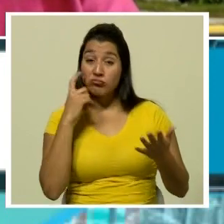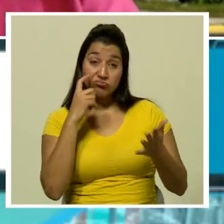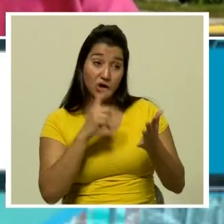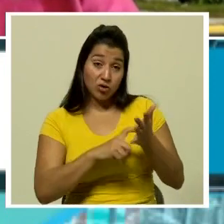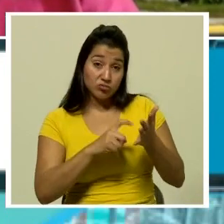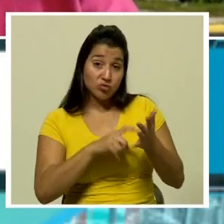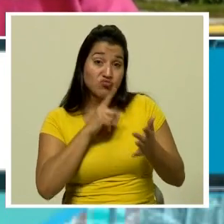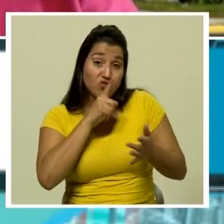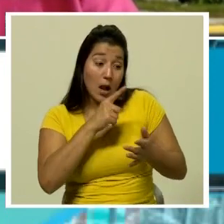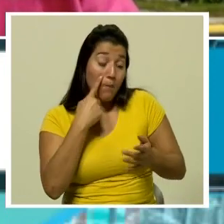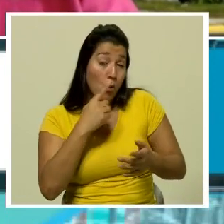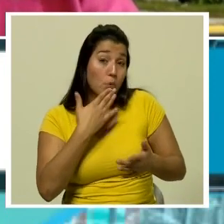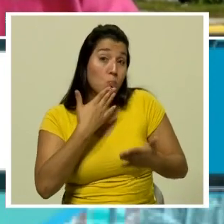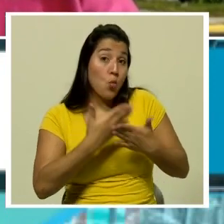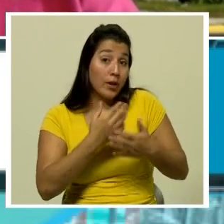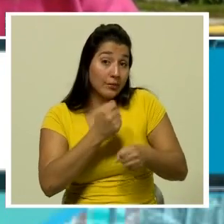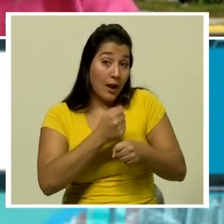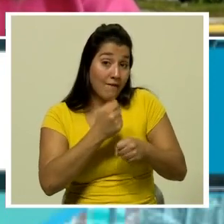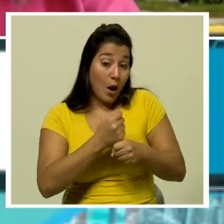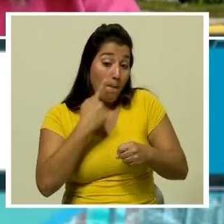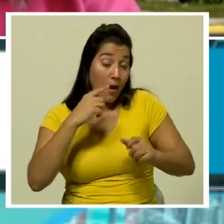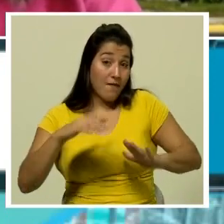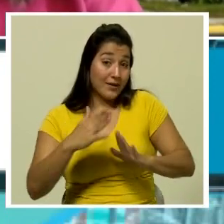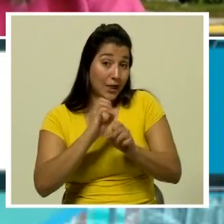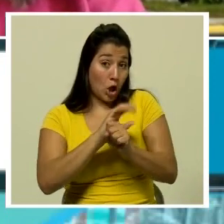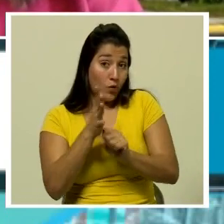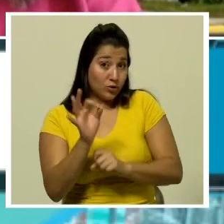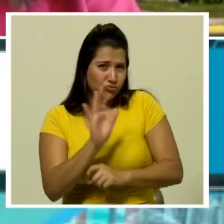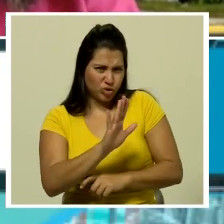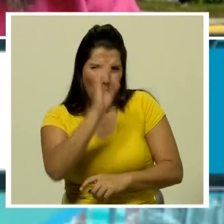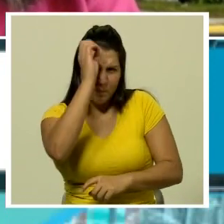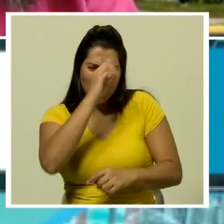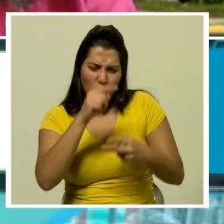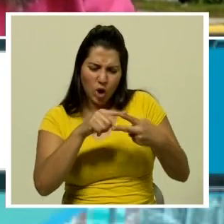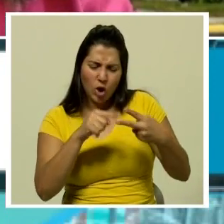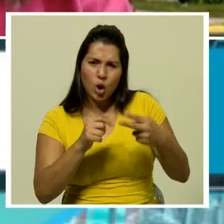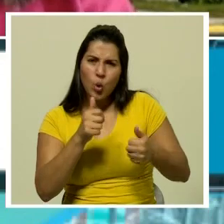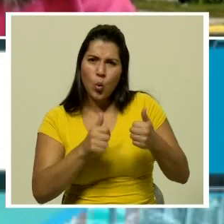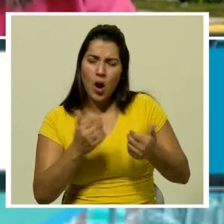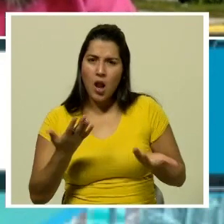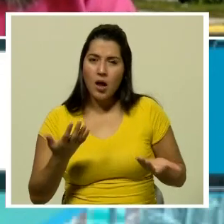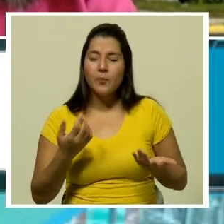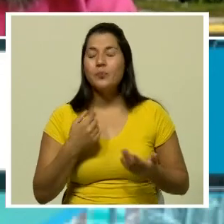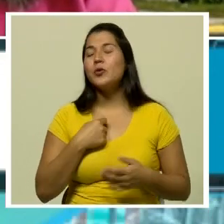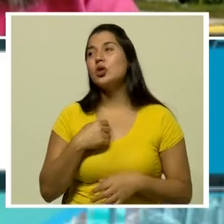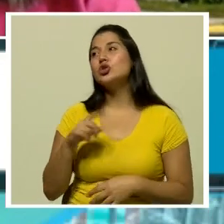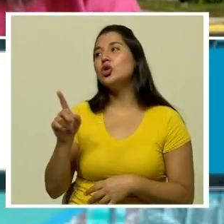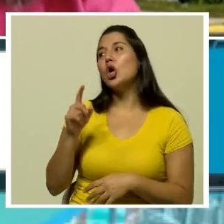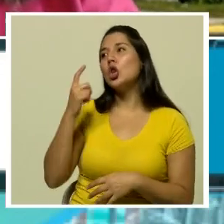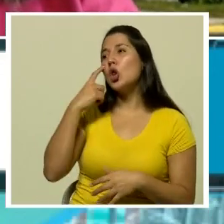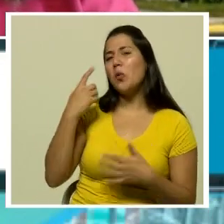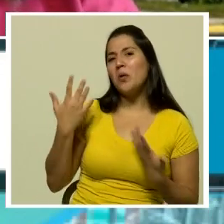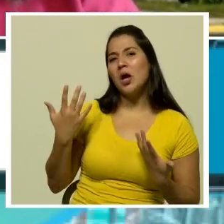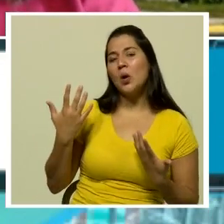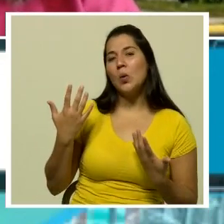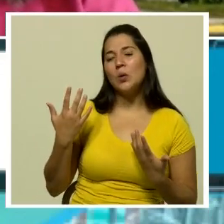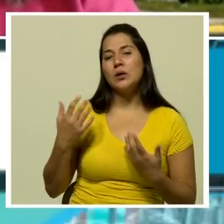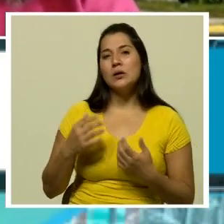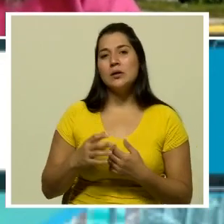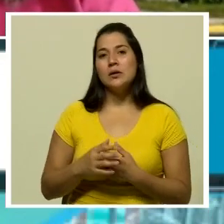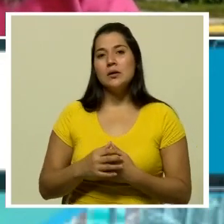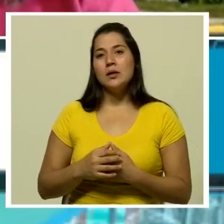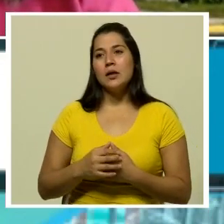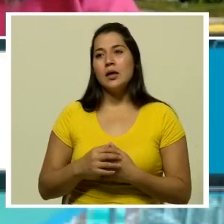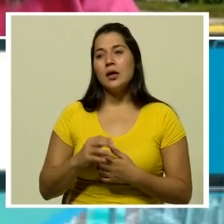virus? ¿Cómo lo ves vos? Bueno, primero no veo como que sea un discurso de